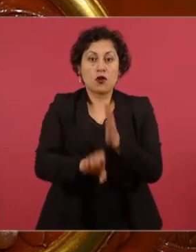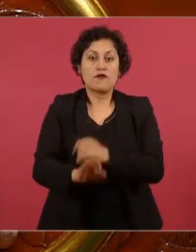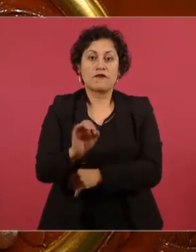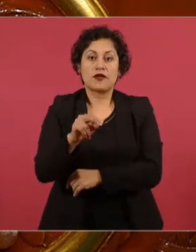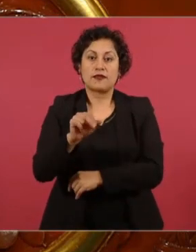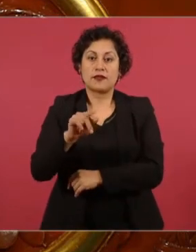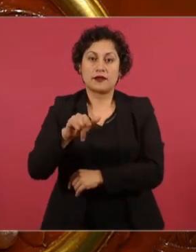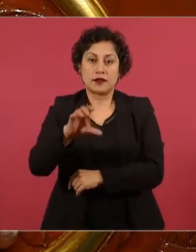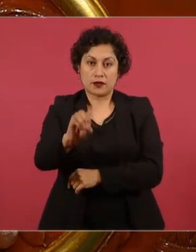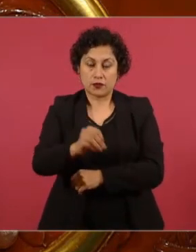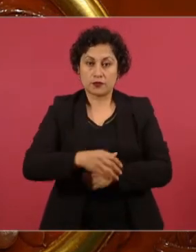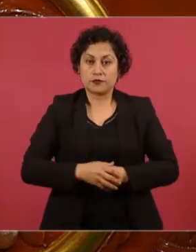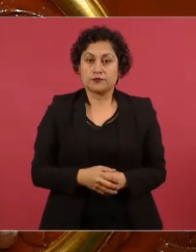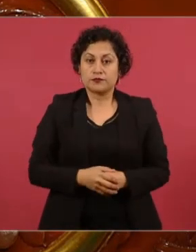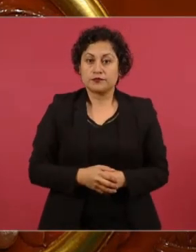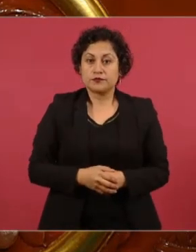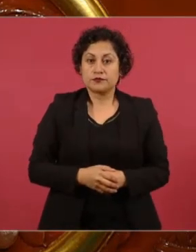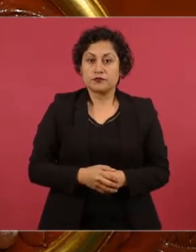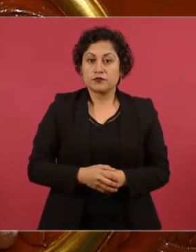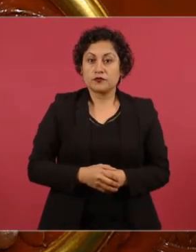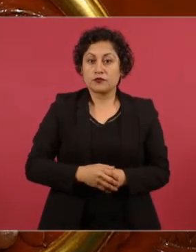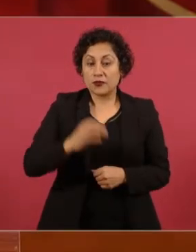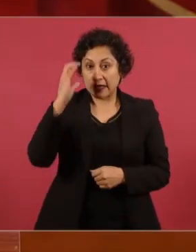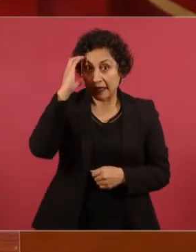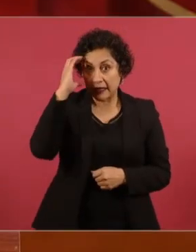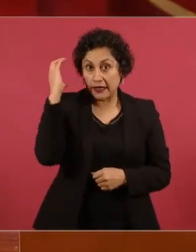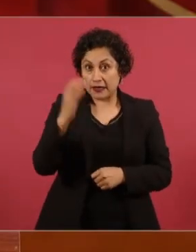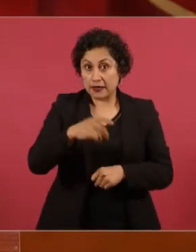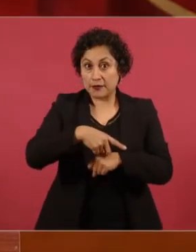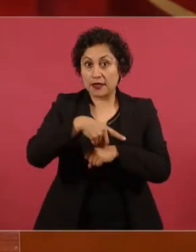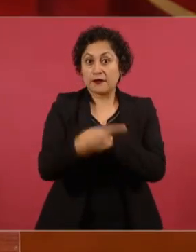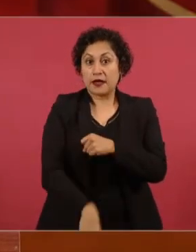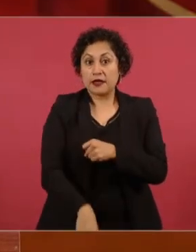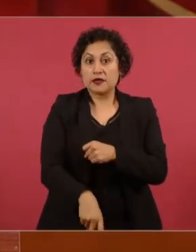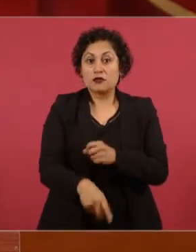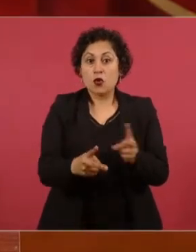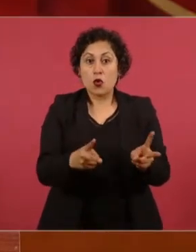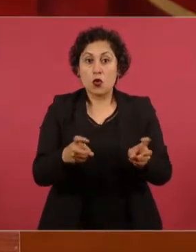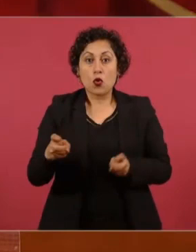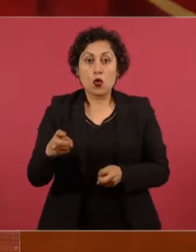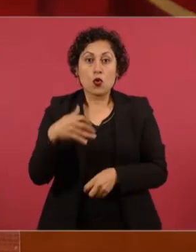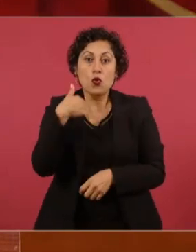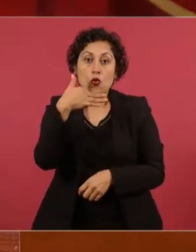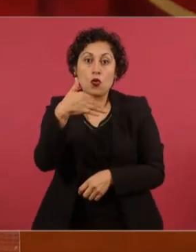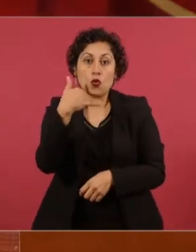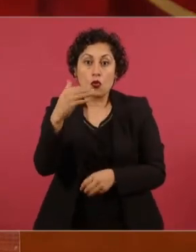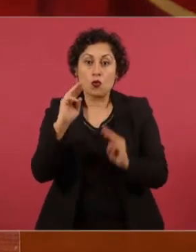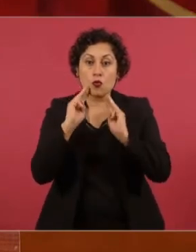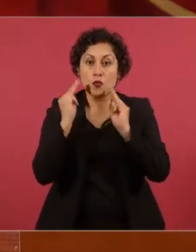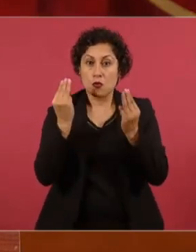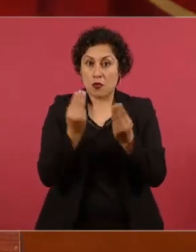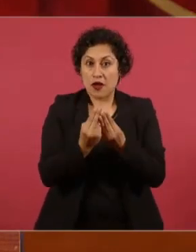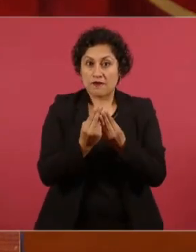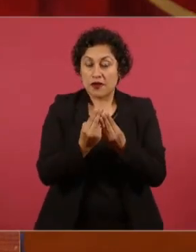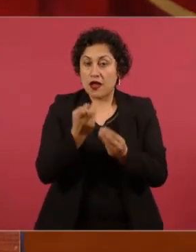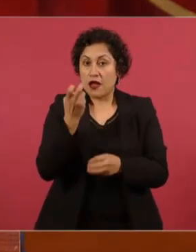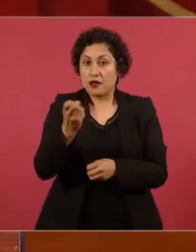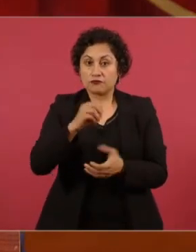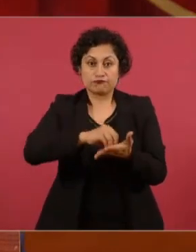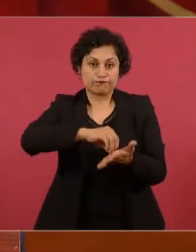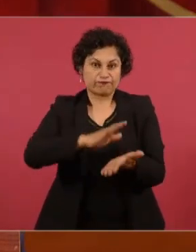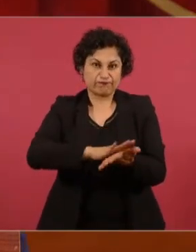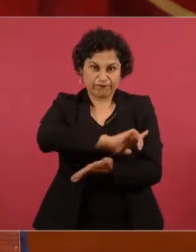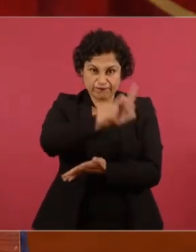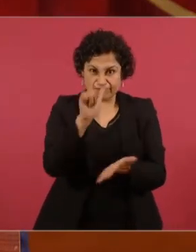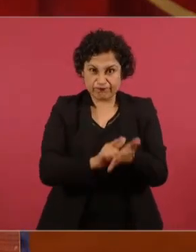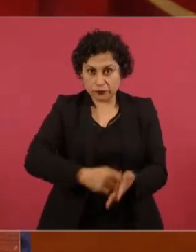Penalizar con severidad el delito de extorsión que lleva a cabo la delincuencia organizada.